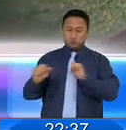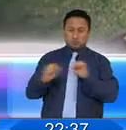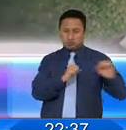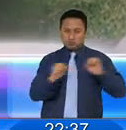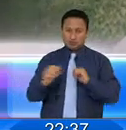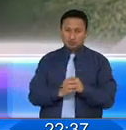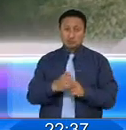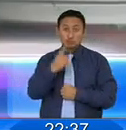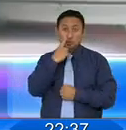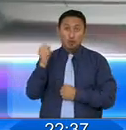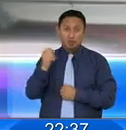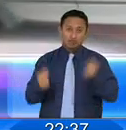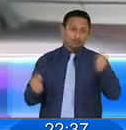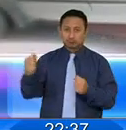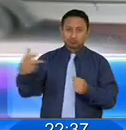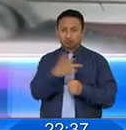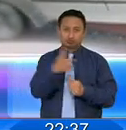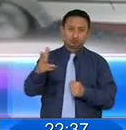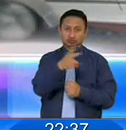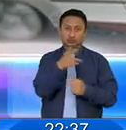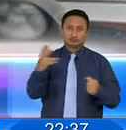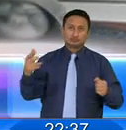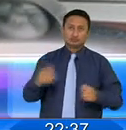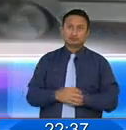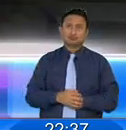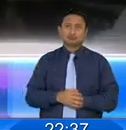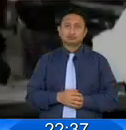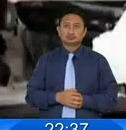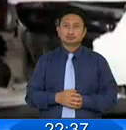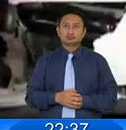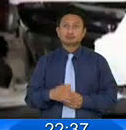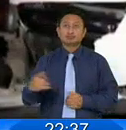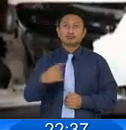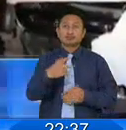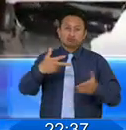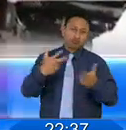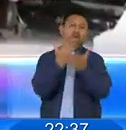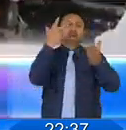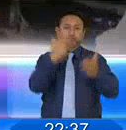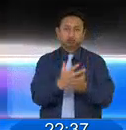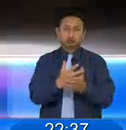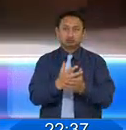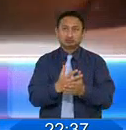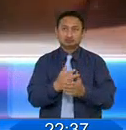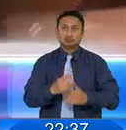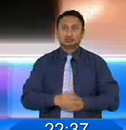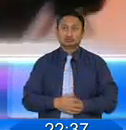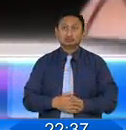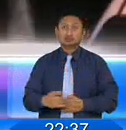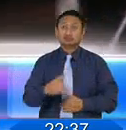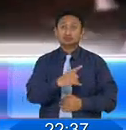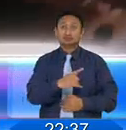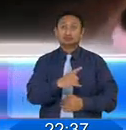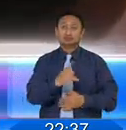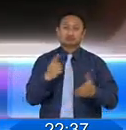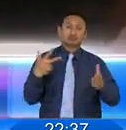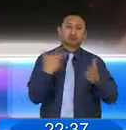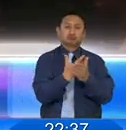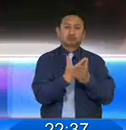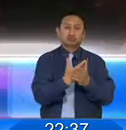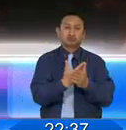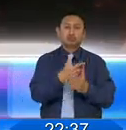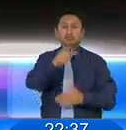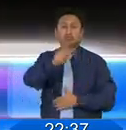el conductor pierde el control del vehículo. Y se impacte en el parter y contra la señalética que se encuentra ahí. Los